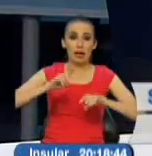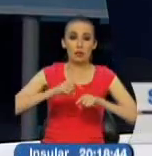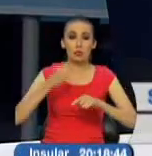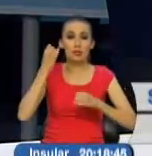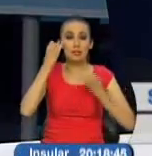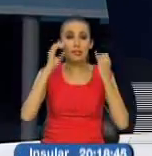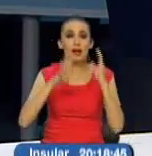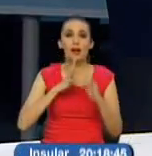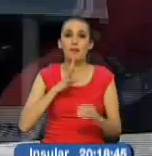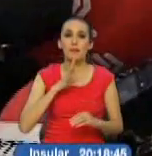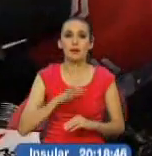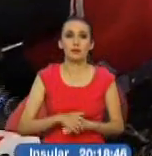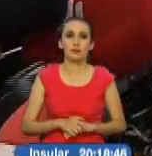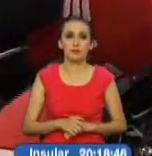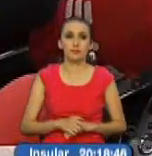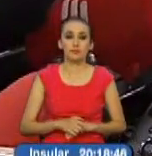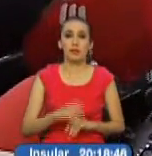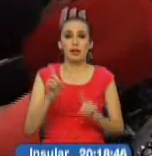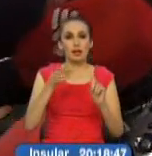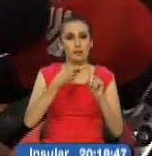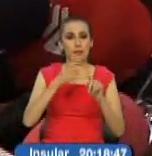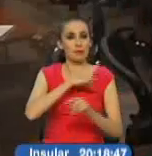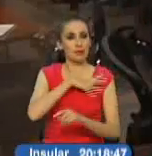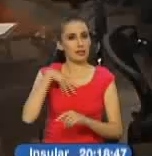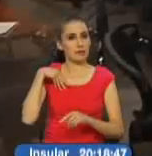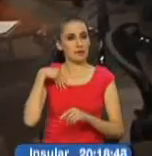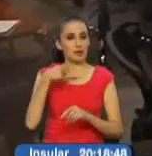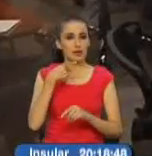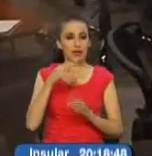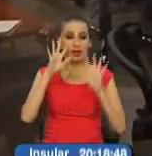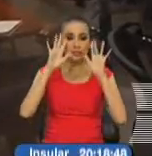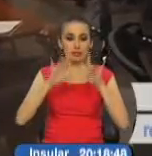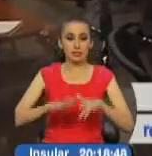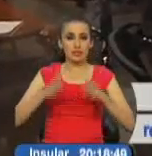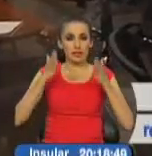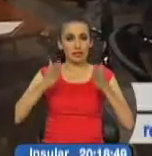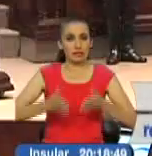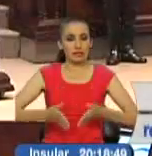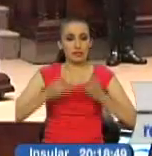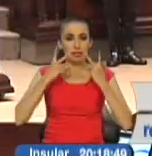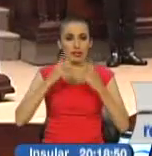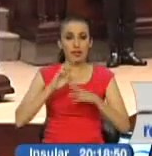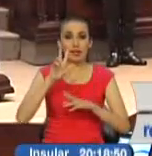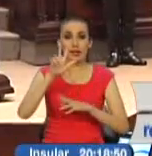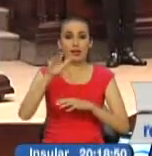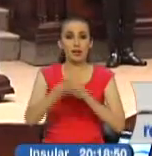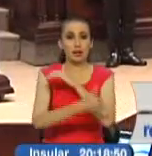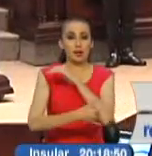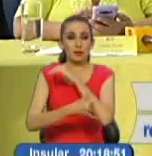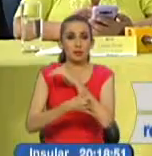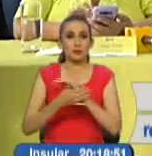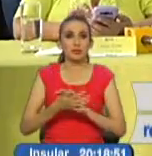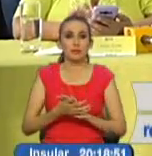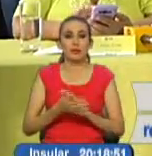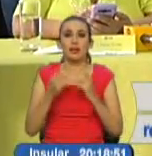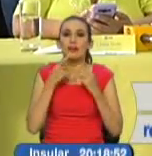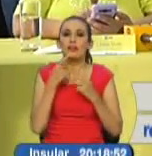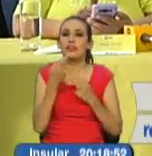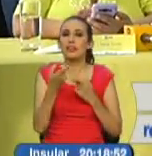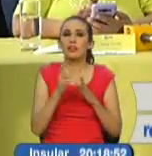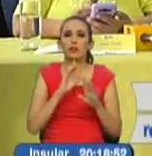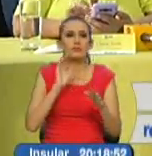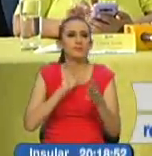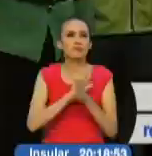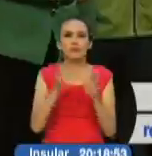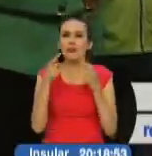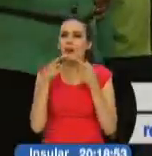pronunciaron. Una de ellas fue Gabriela Rivadeneira, actual secretaria ejecutiva de la organización y expresidenta de la Asamblea, quien dijo: a nadie le